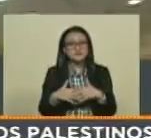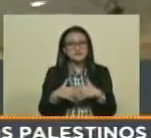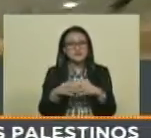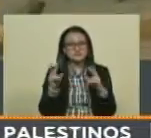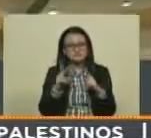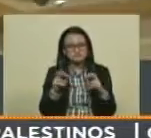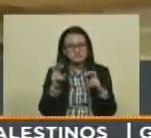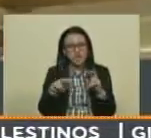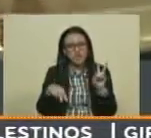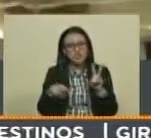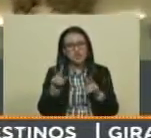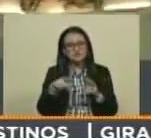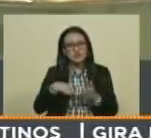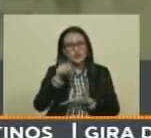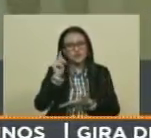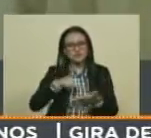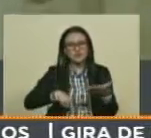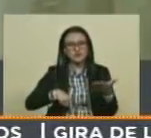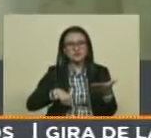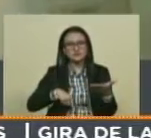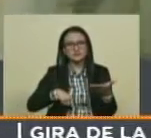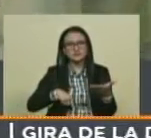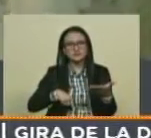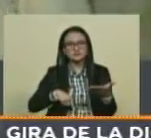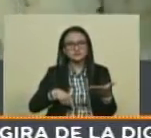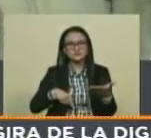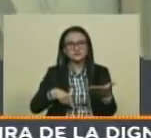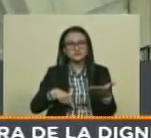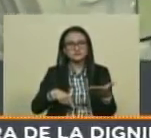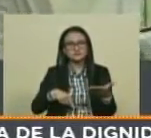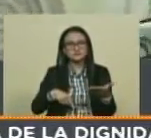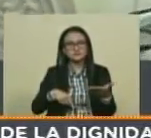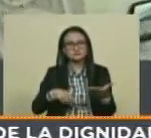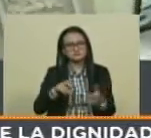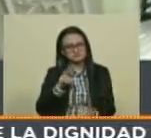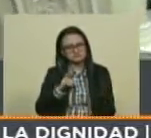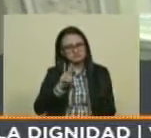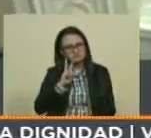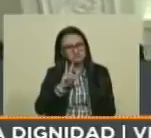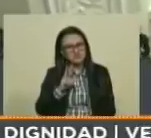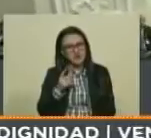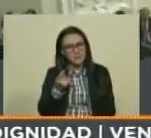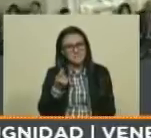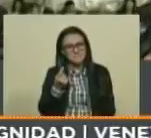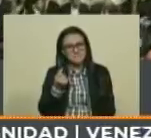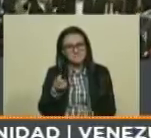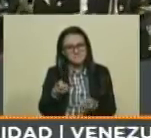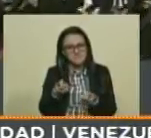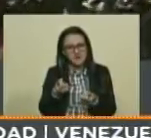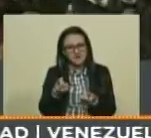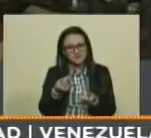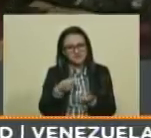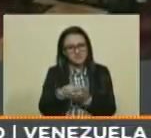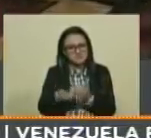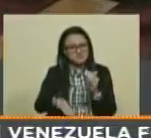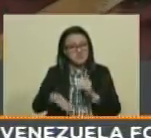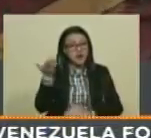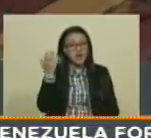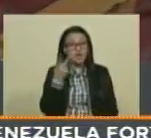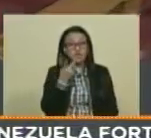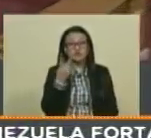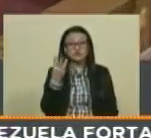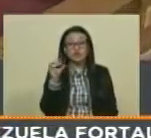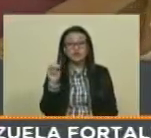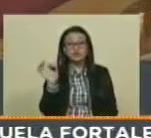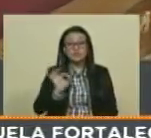investigamos 12 contratos. Como dije, observamos que había un sobreprecio con un